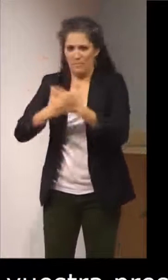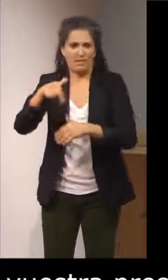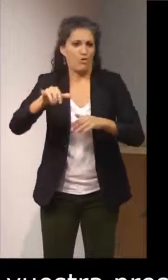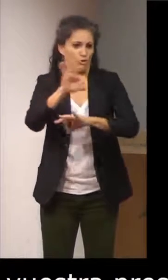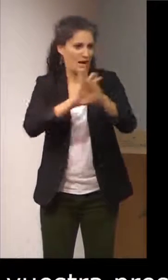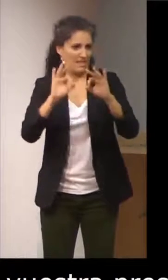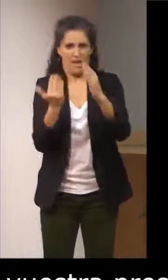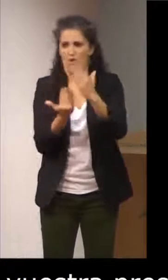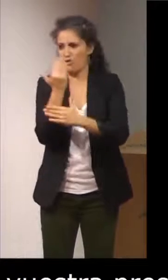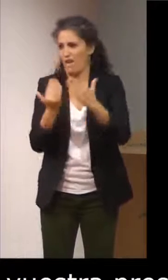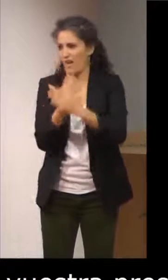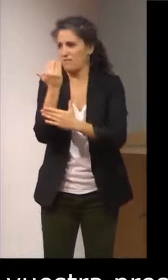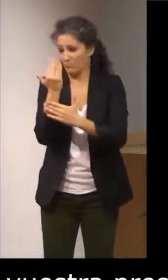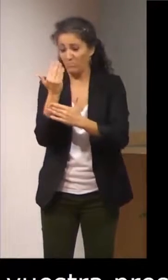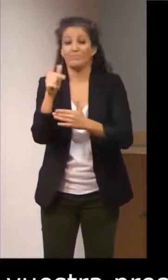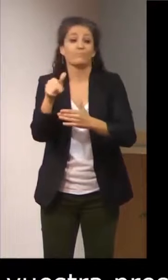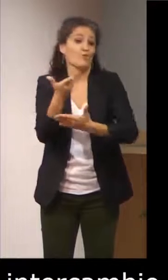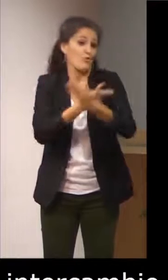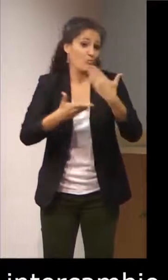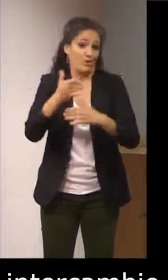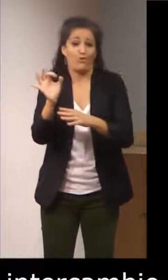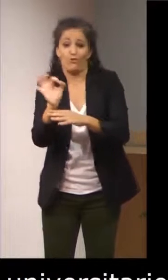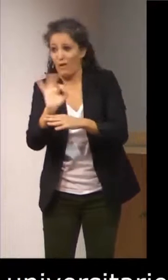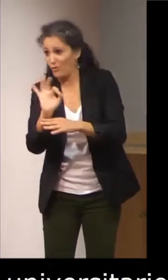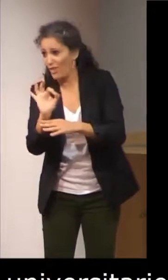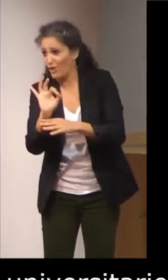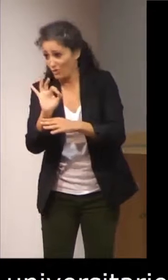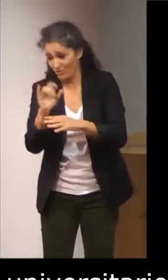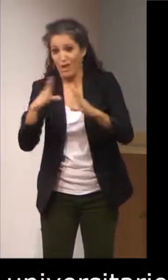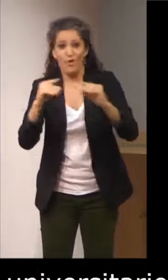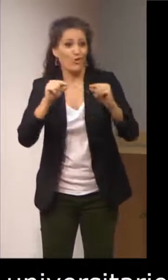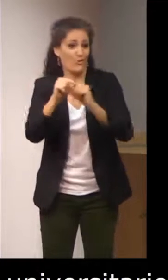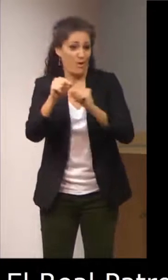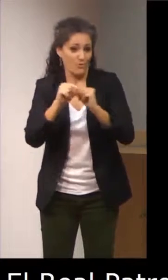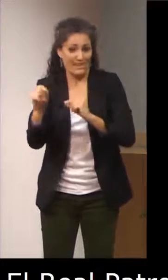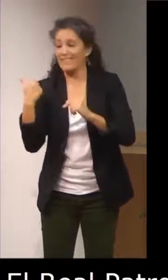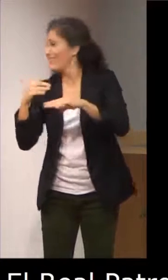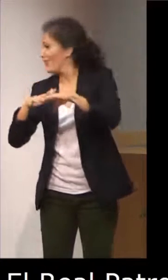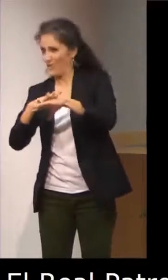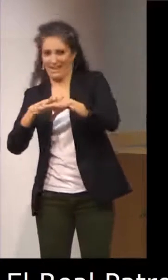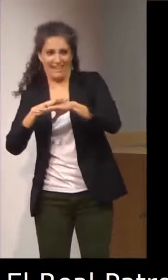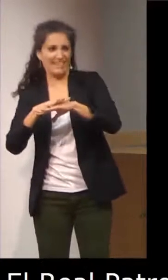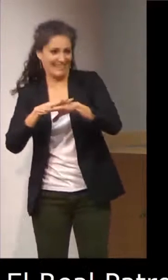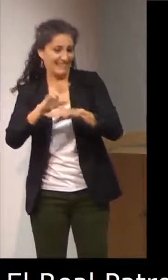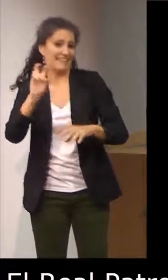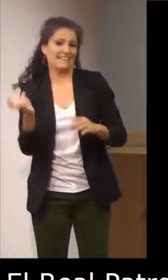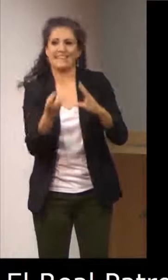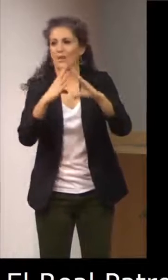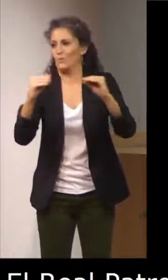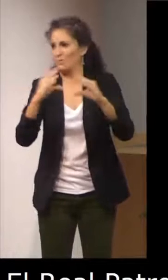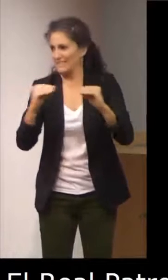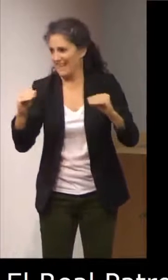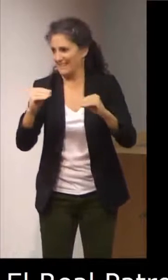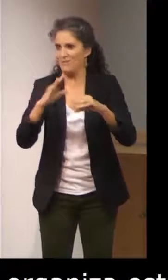El Real Patronato sobre Discapacidad organiza estas jornadas en colaboración con la Fundación CNSE, UNED y la Red